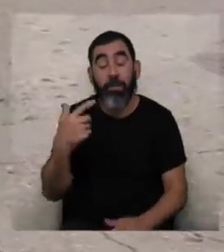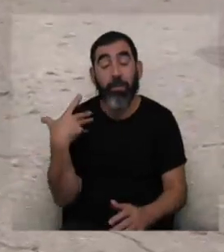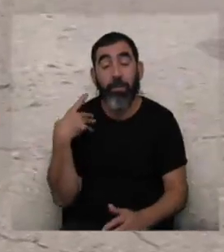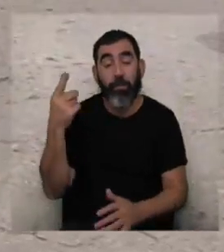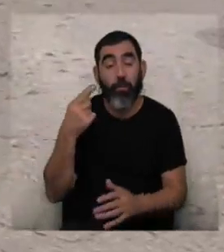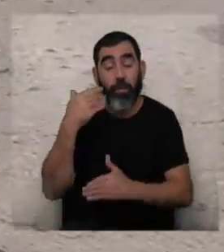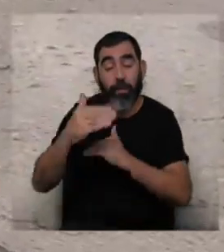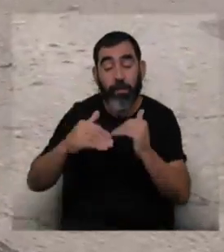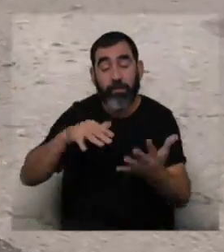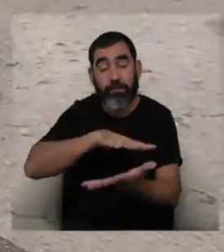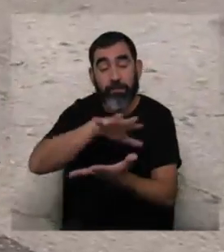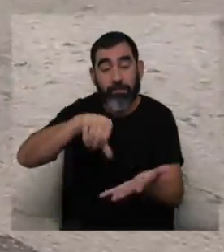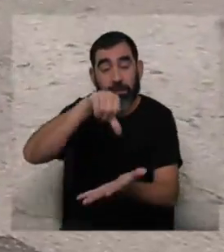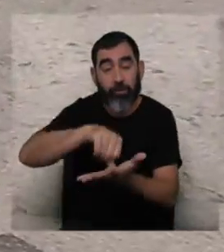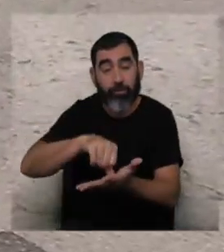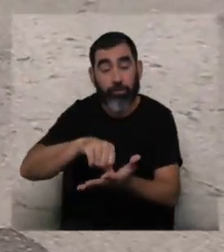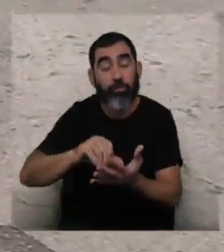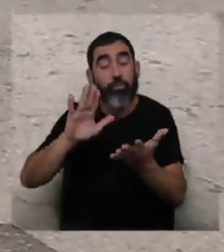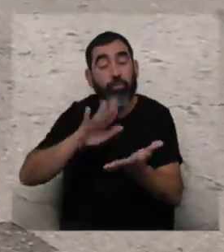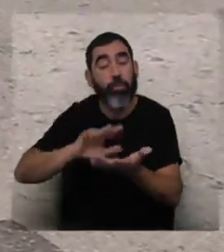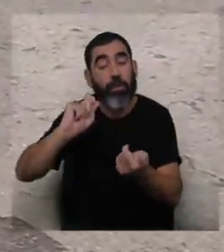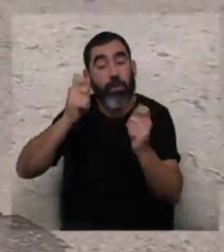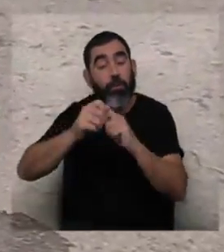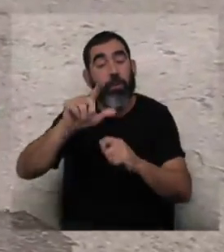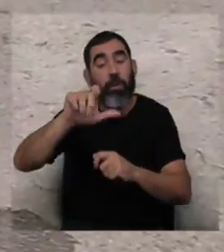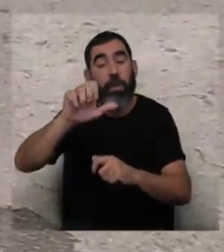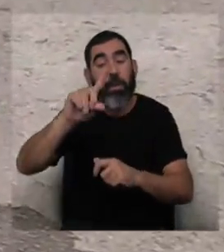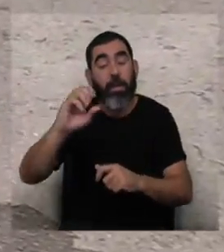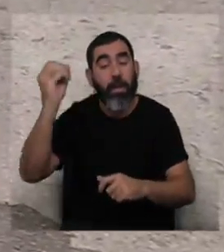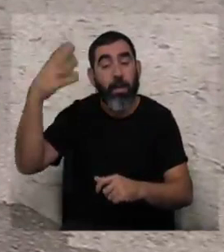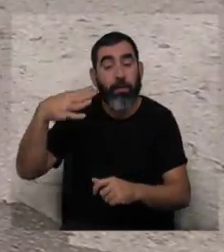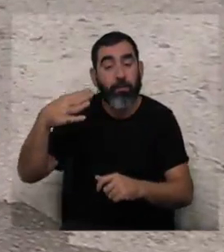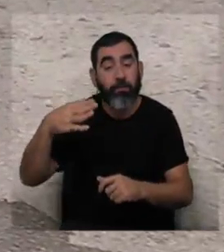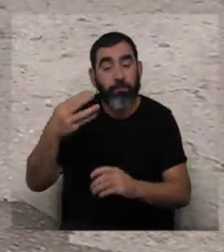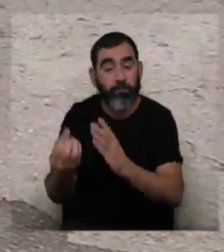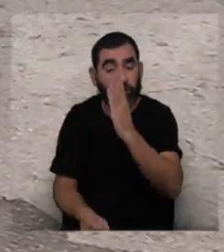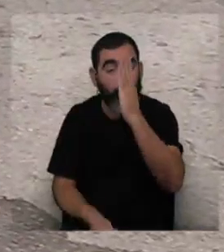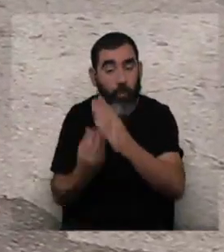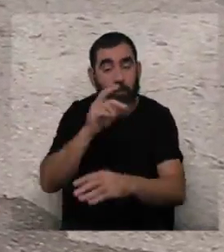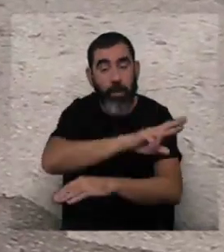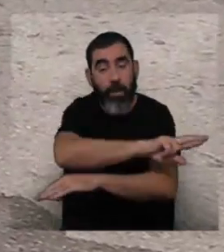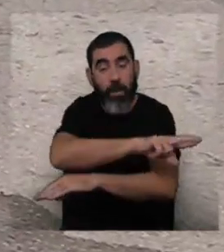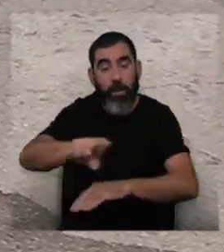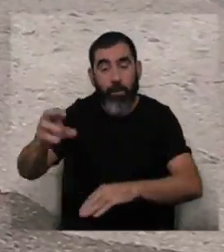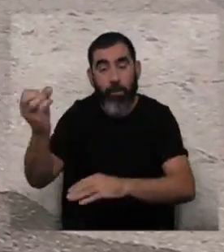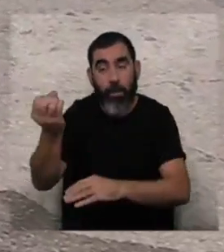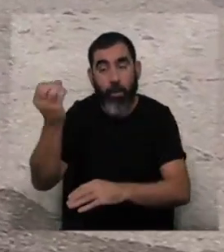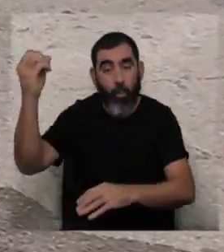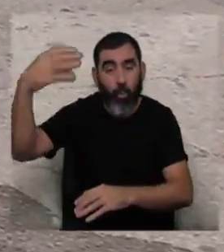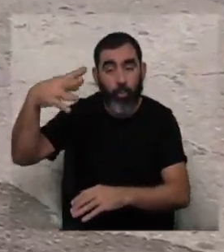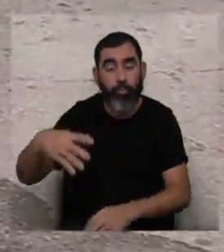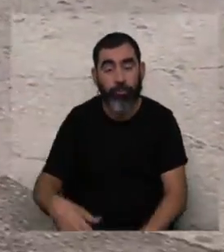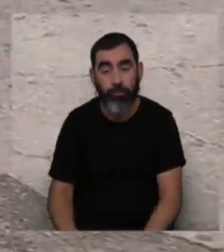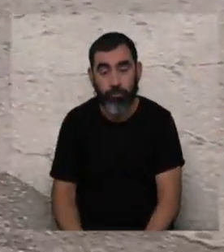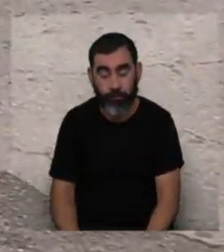director de Desarrollo Urbano a propósito de este recambio de alumbrado público, así que van a ver la Rambla con una renovación en los